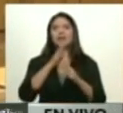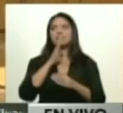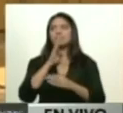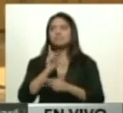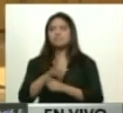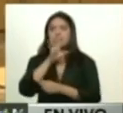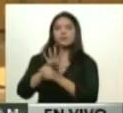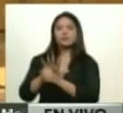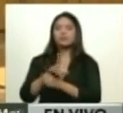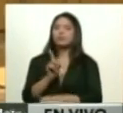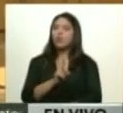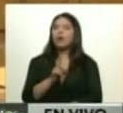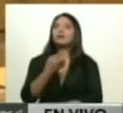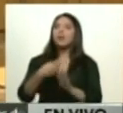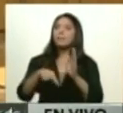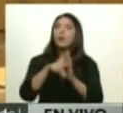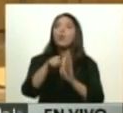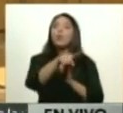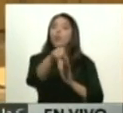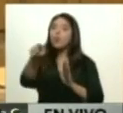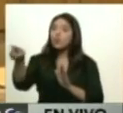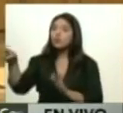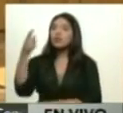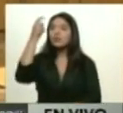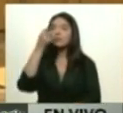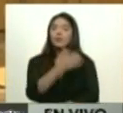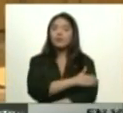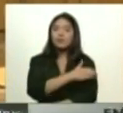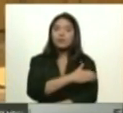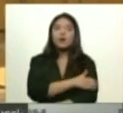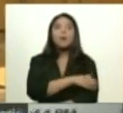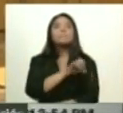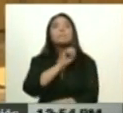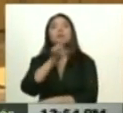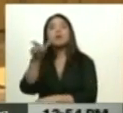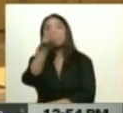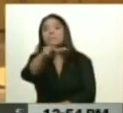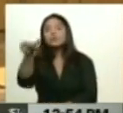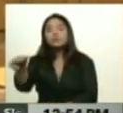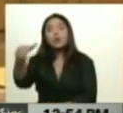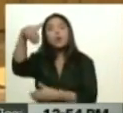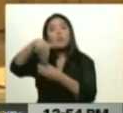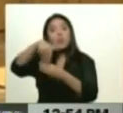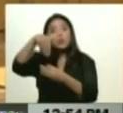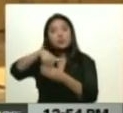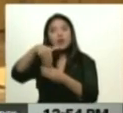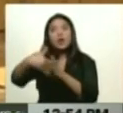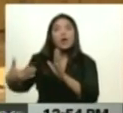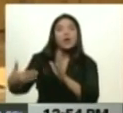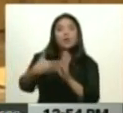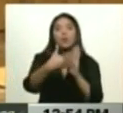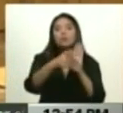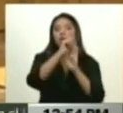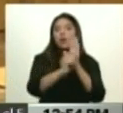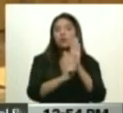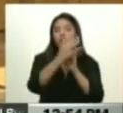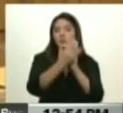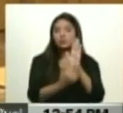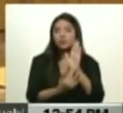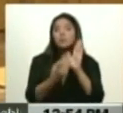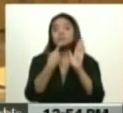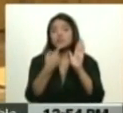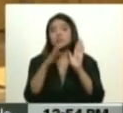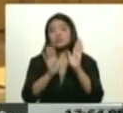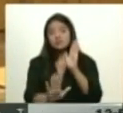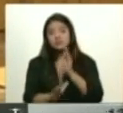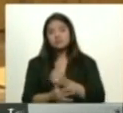Repito, ustedes, bancada de la derecha, mandaron a su electorado y votaron en contra de la Constitución que establece